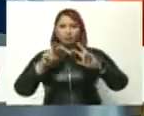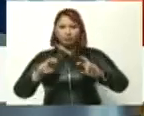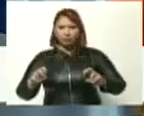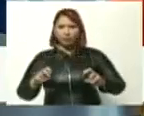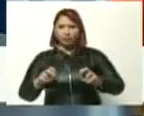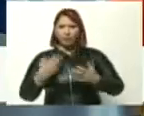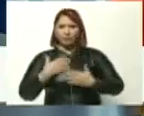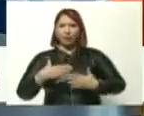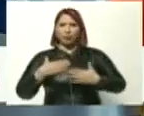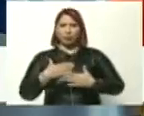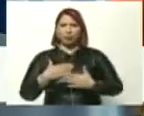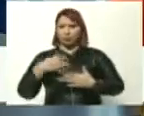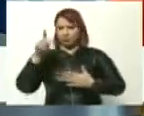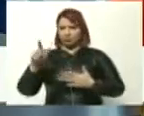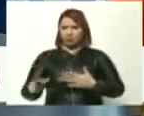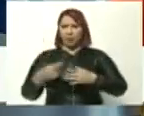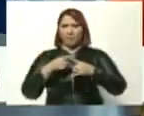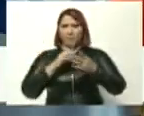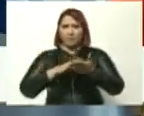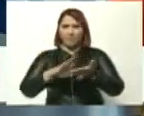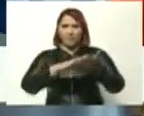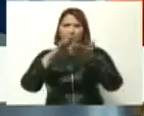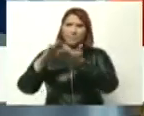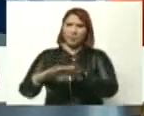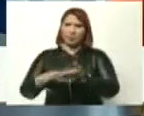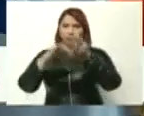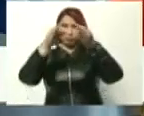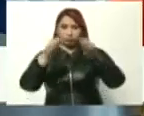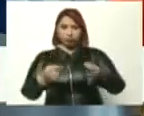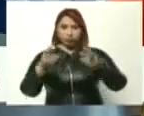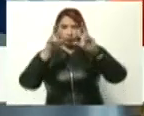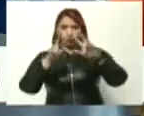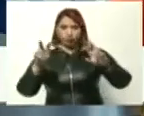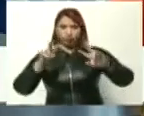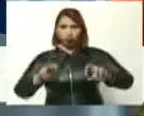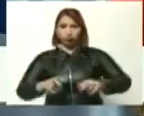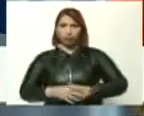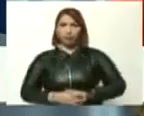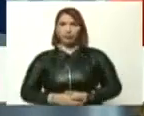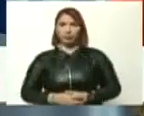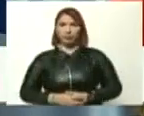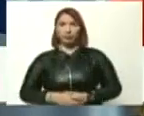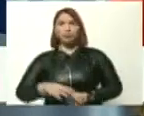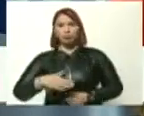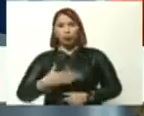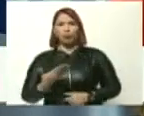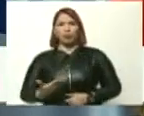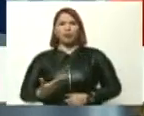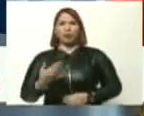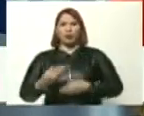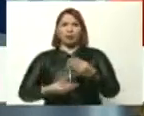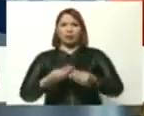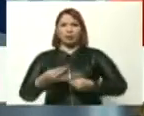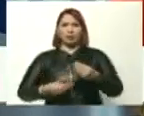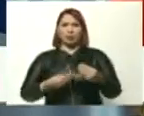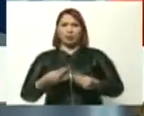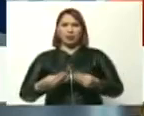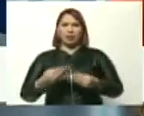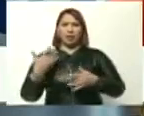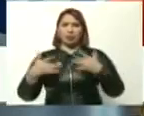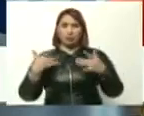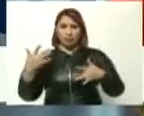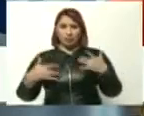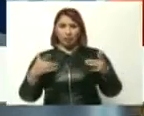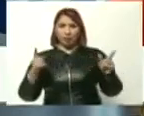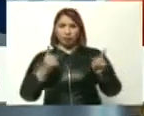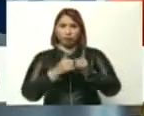a él para la resolución definitiva de la investigación y poder arribar a un acto conclusivo que, a